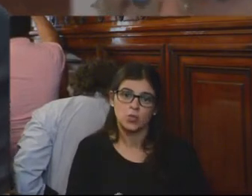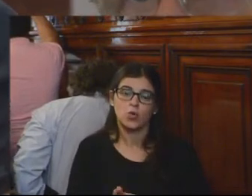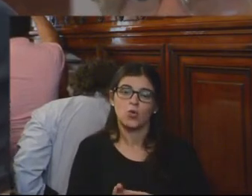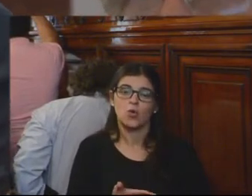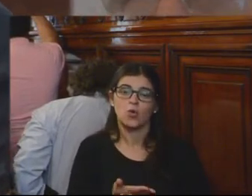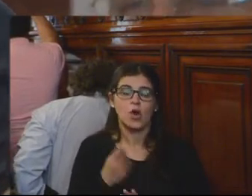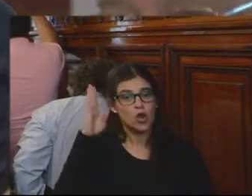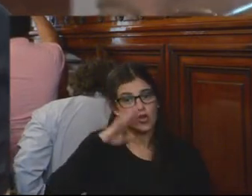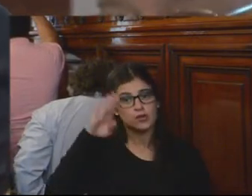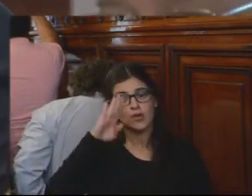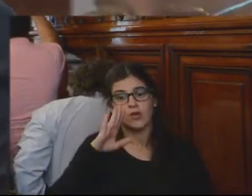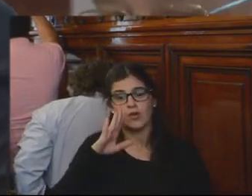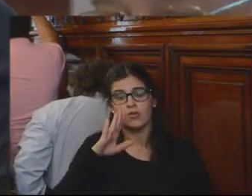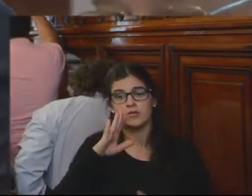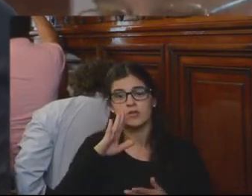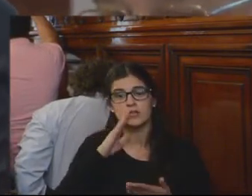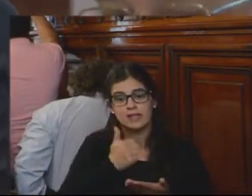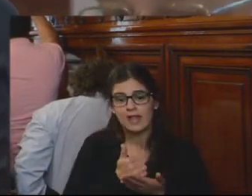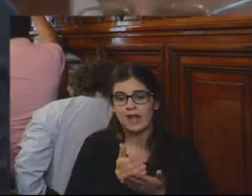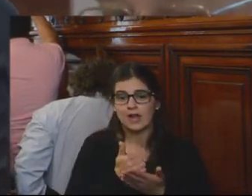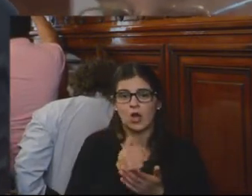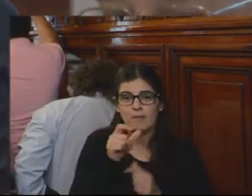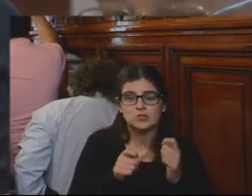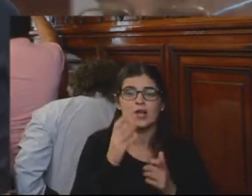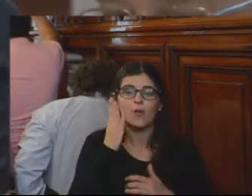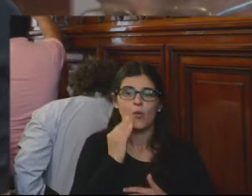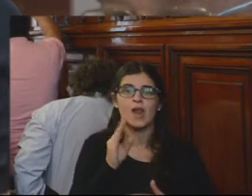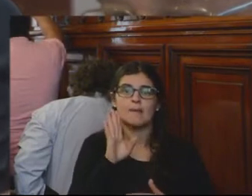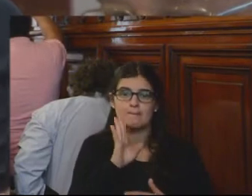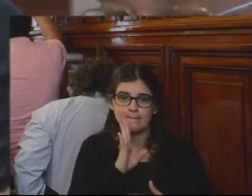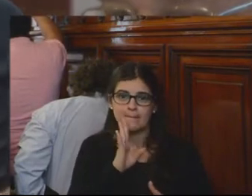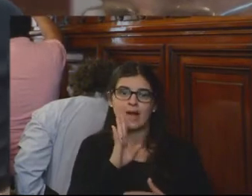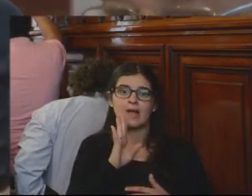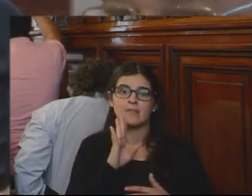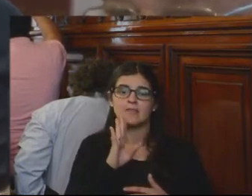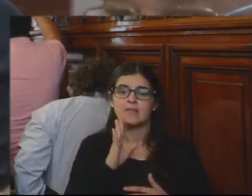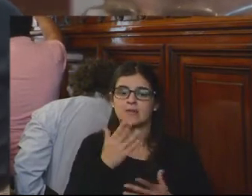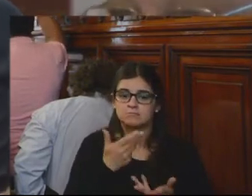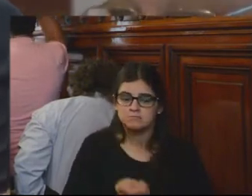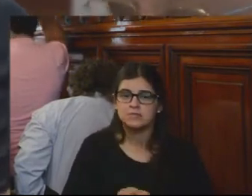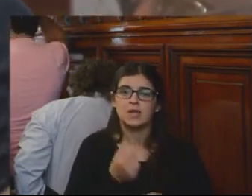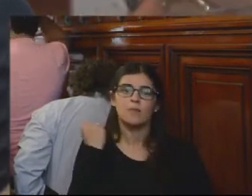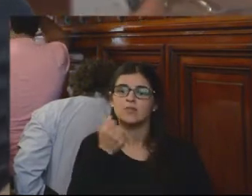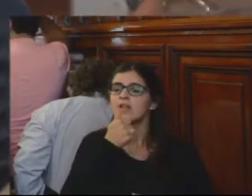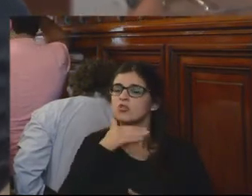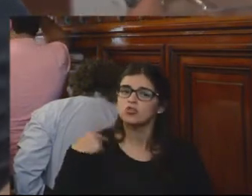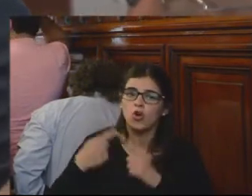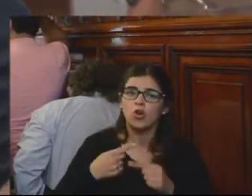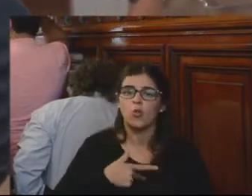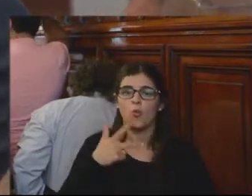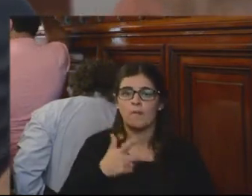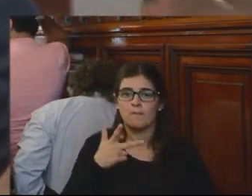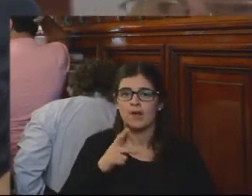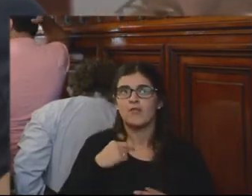de estar con personas de las madres militantes tan importantes de la historia de los derechos humanos de nuestra